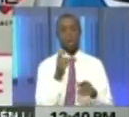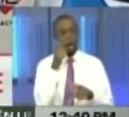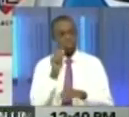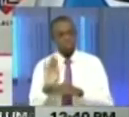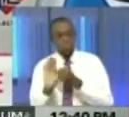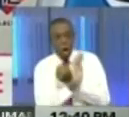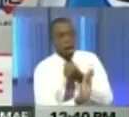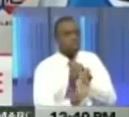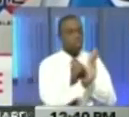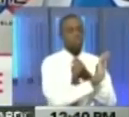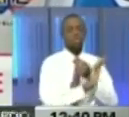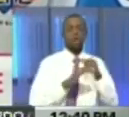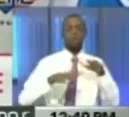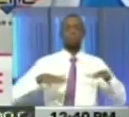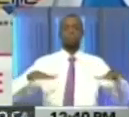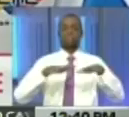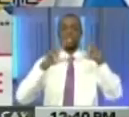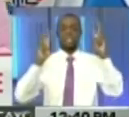siempre.